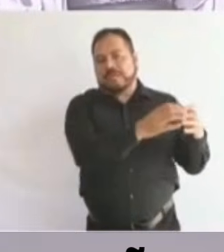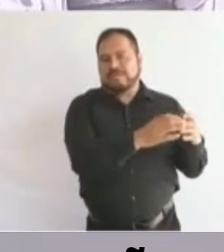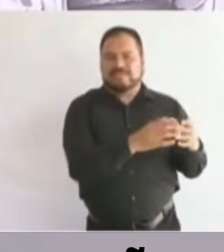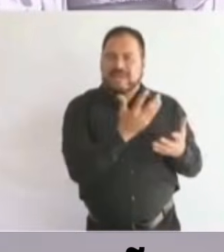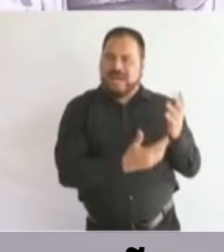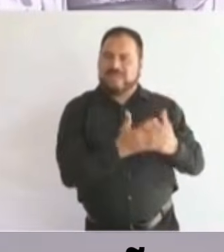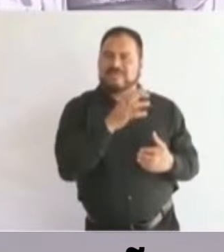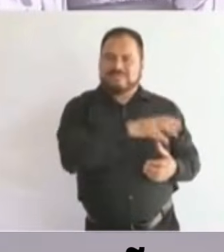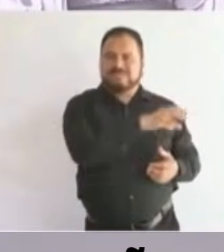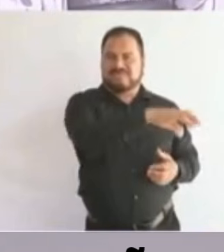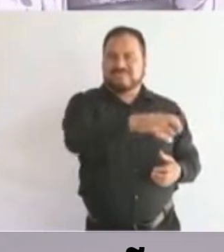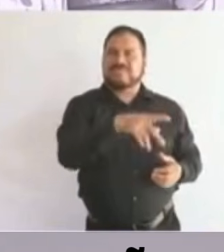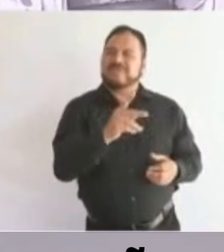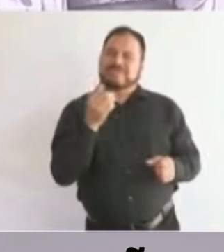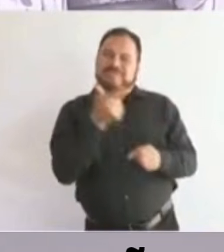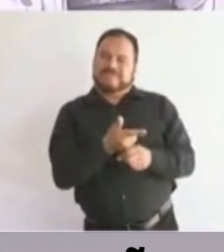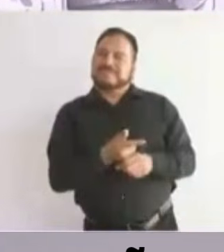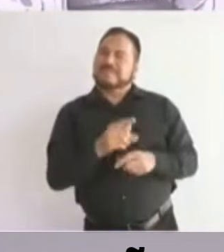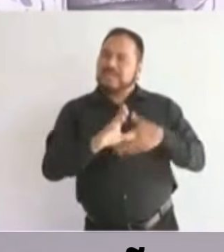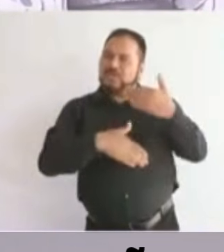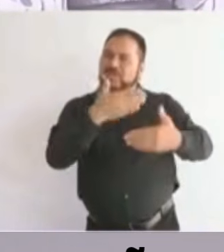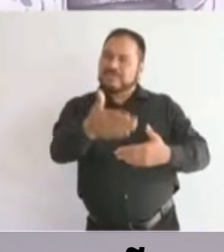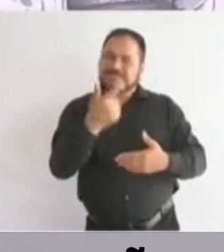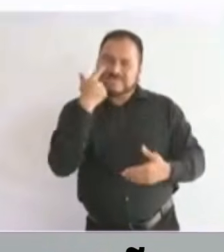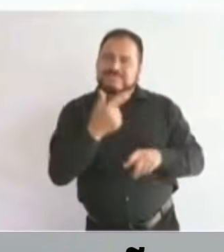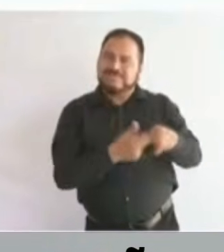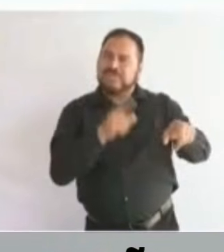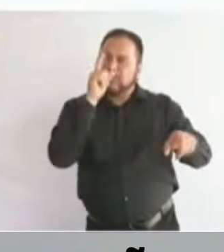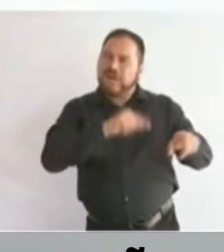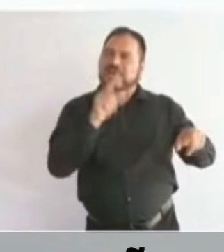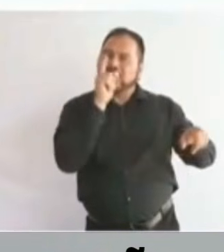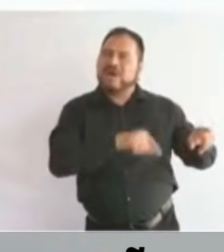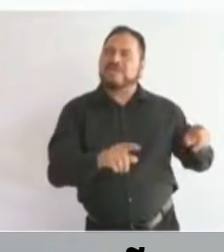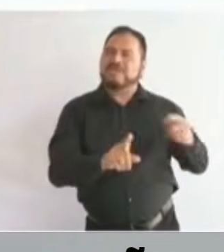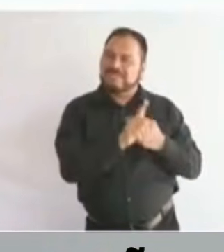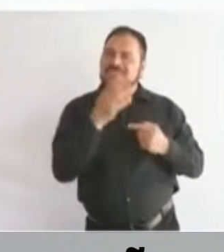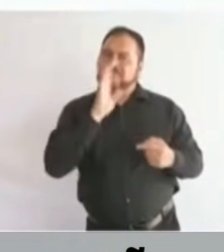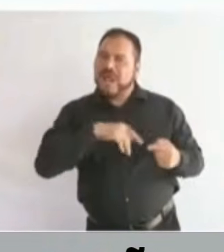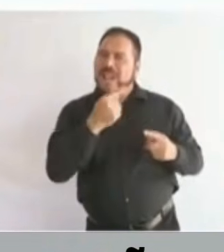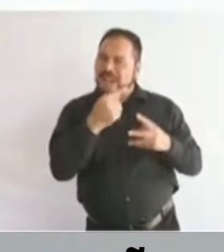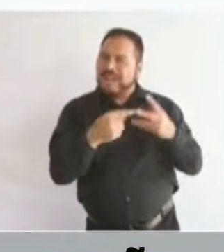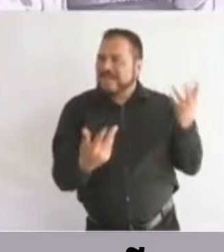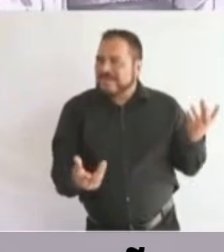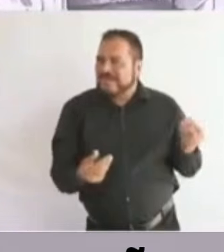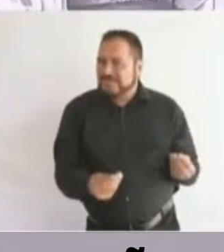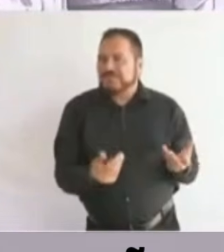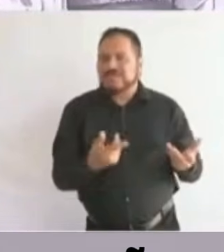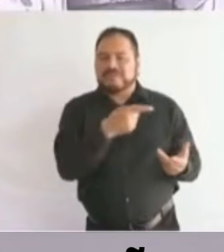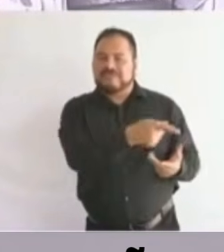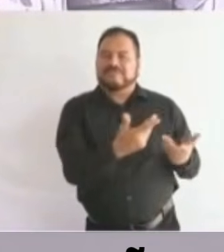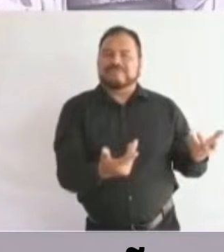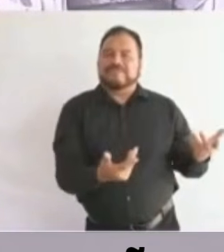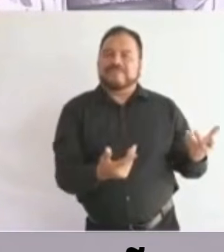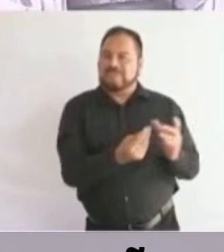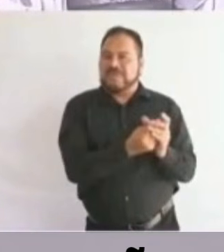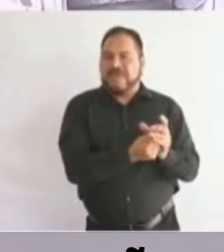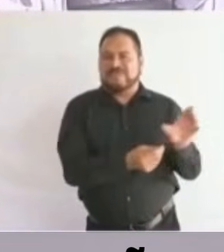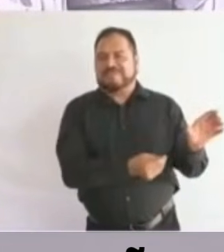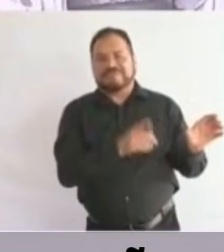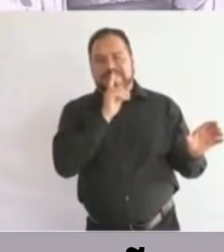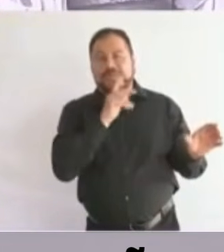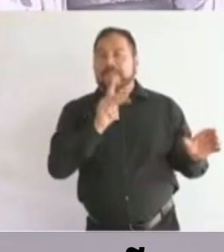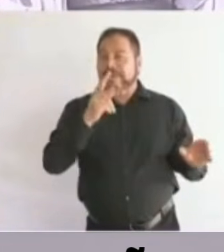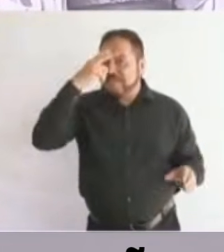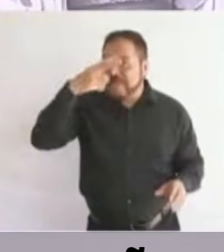después, muchísimas fallas por no considerar muchos temas técnicos y solamente considerar el mercado. Pero en